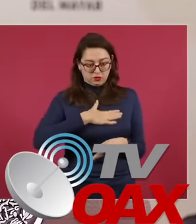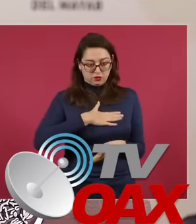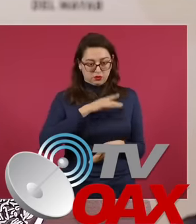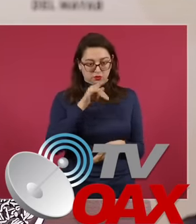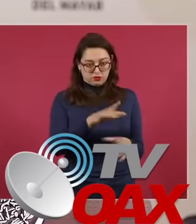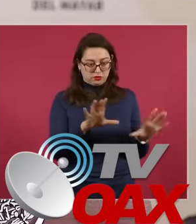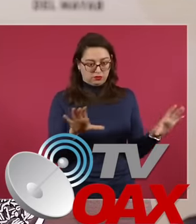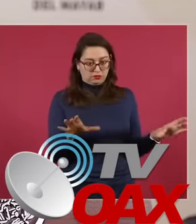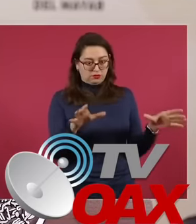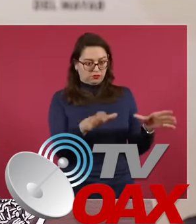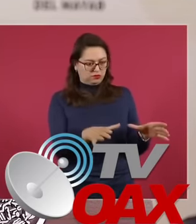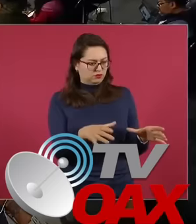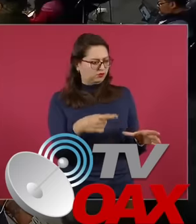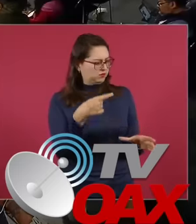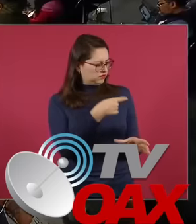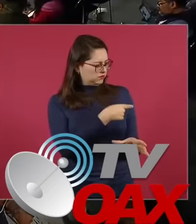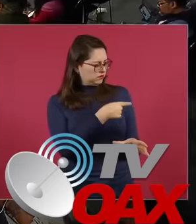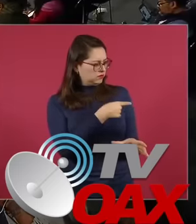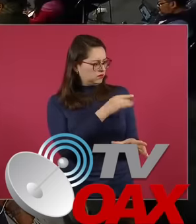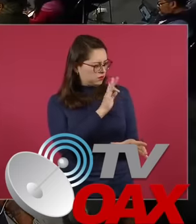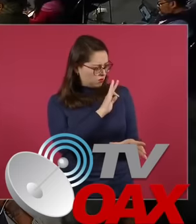aquí está, puede ser que nos